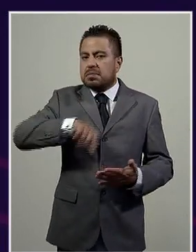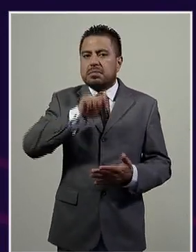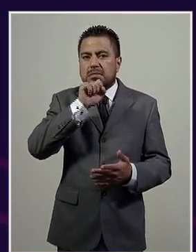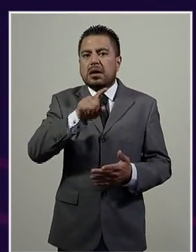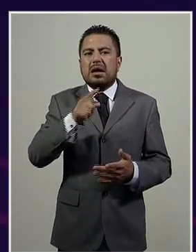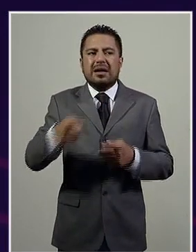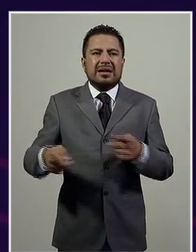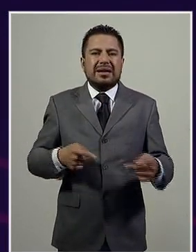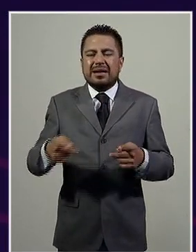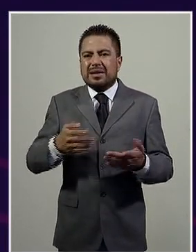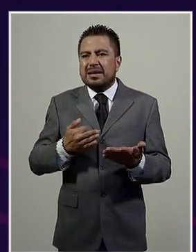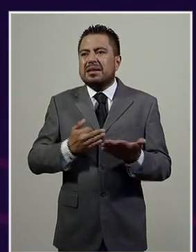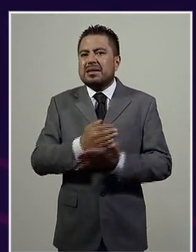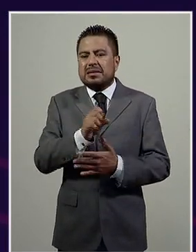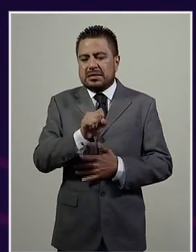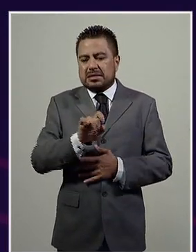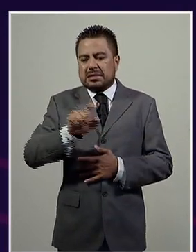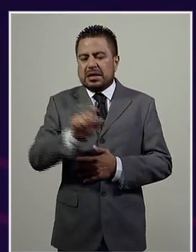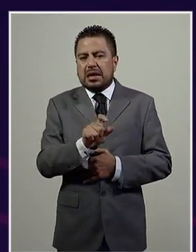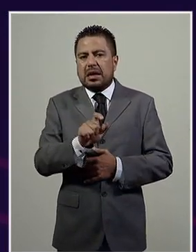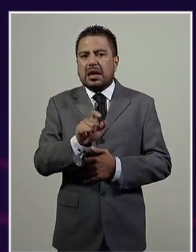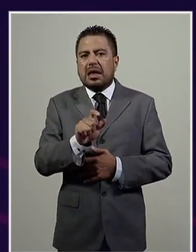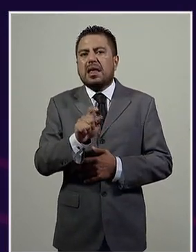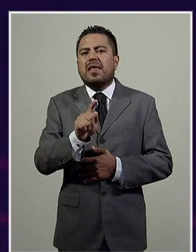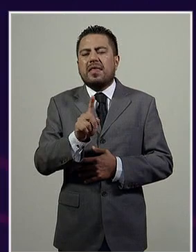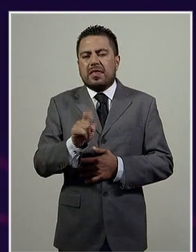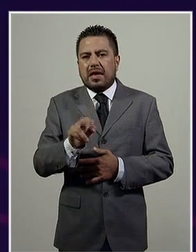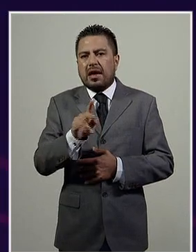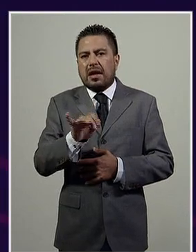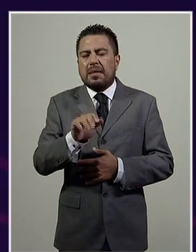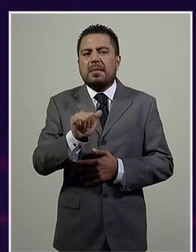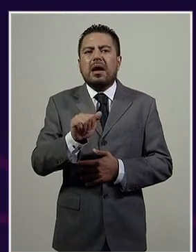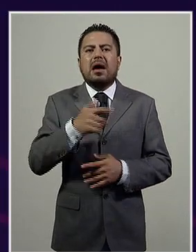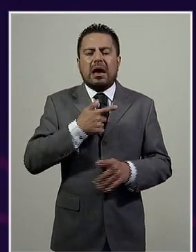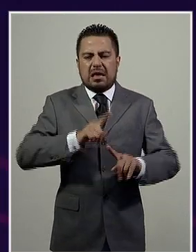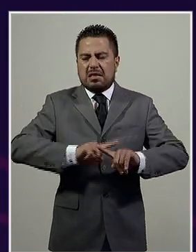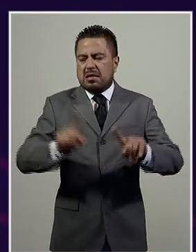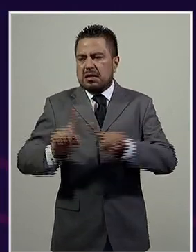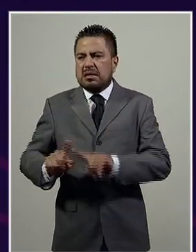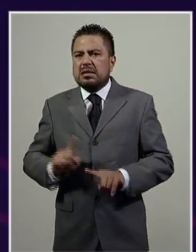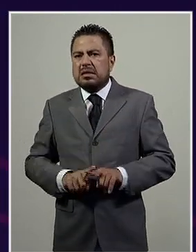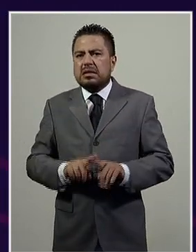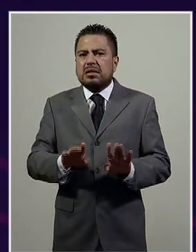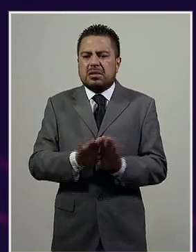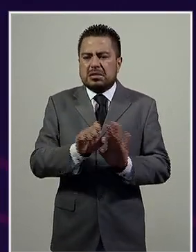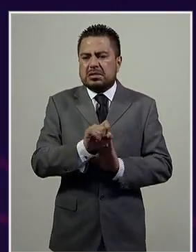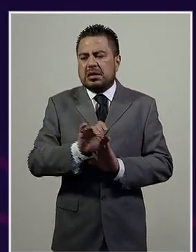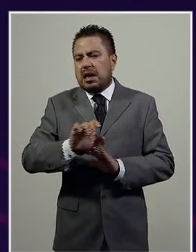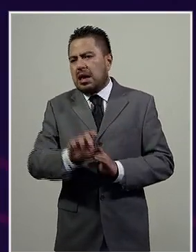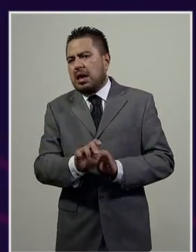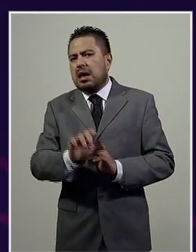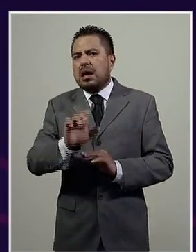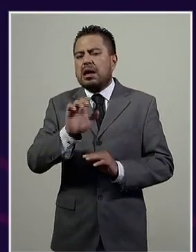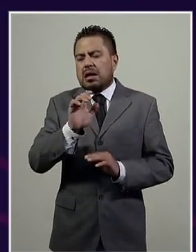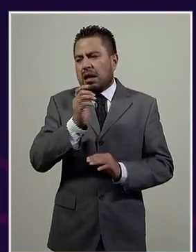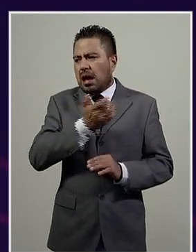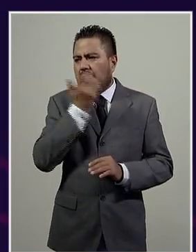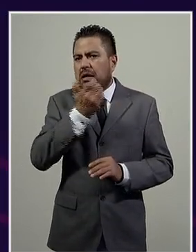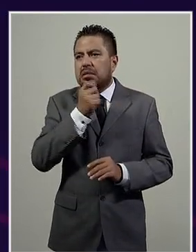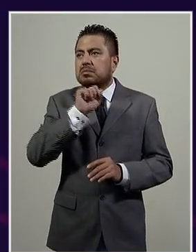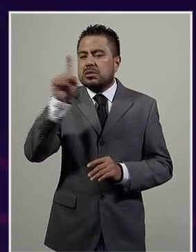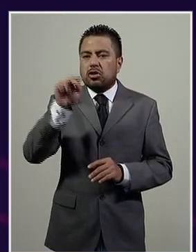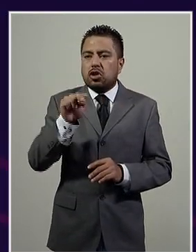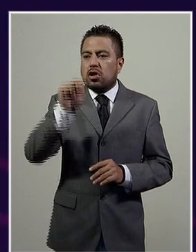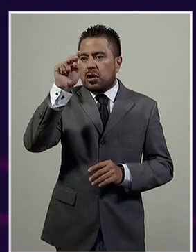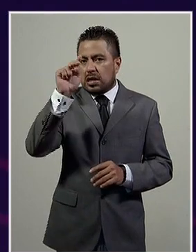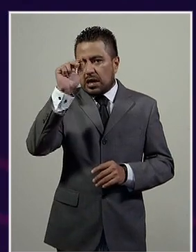que practicamos el camino de Sikh-Dharma, que tiene sus ligeras diferencias con el sikhismo tradicional del norte de la India,